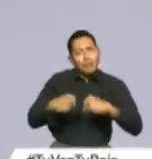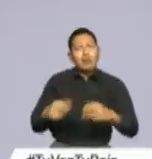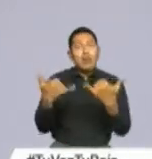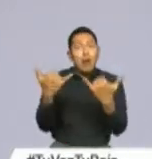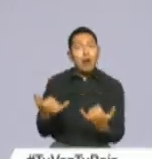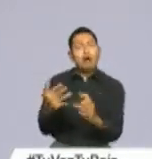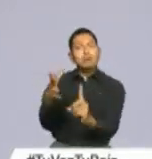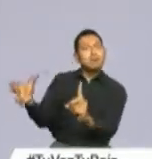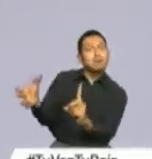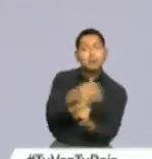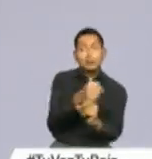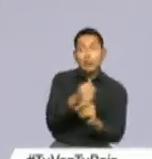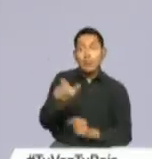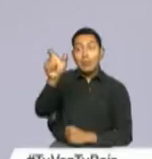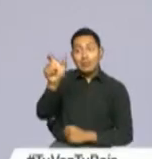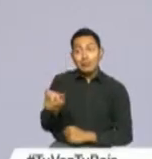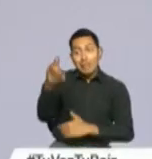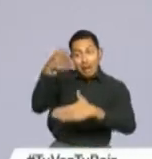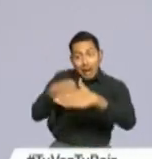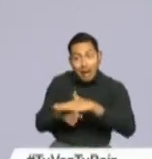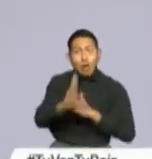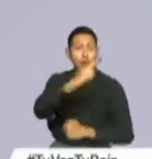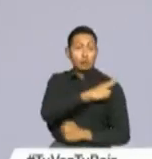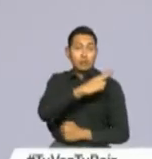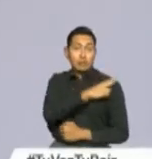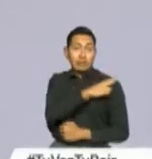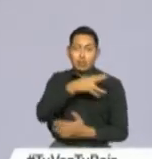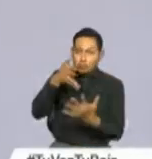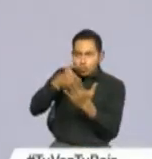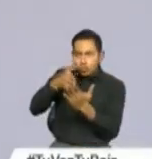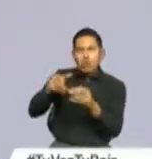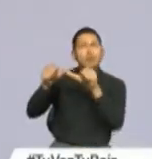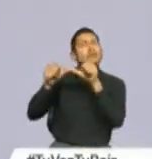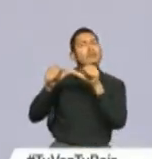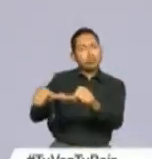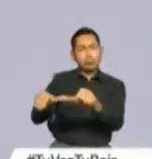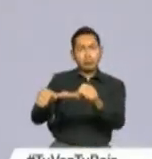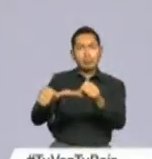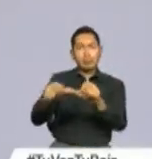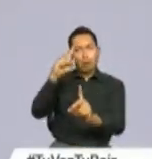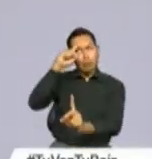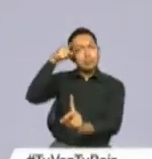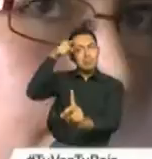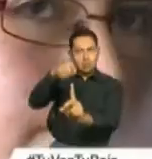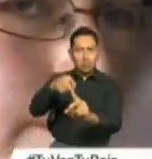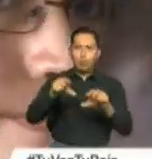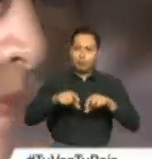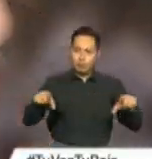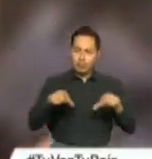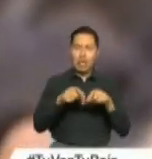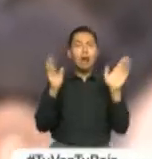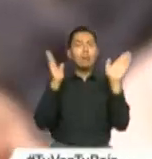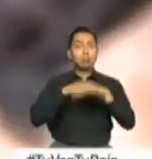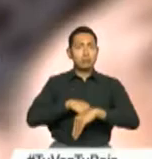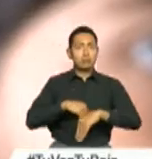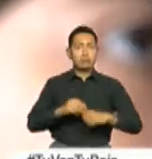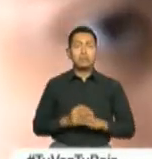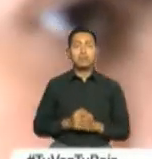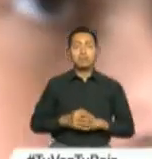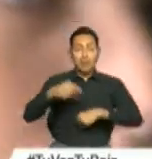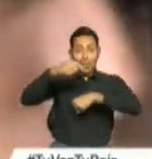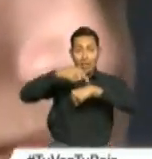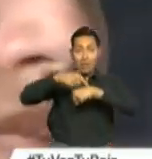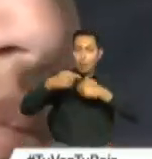quienes acceden a la universidad se mantengan, y es precisamente ese uno de los objetivos del programa de becas Eloy Alfaro. En este periodo, las